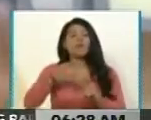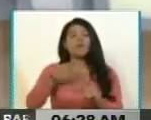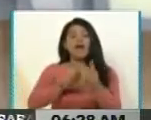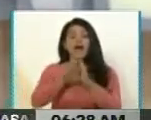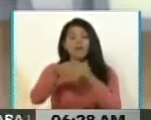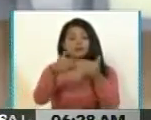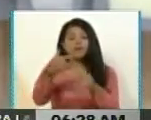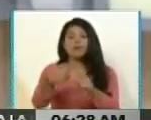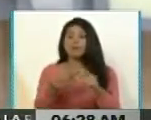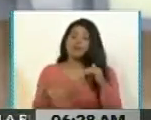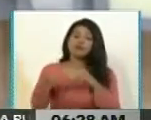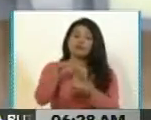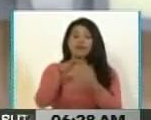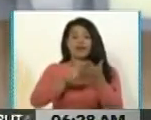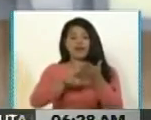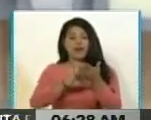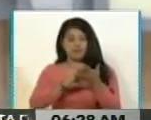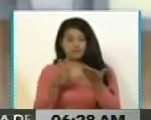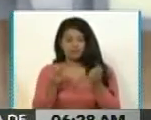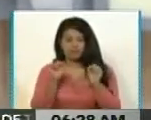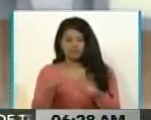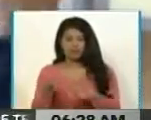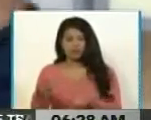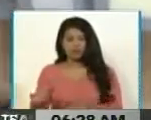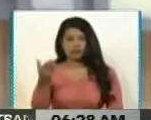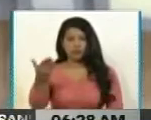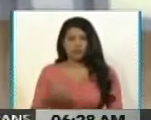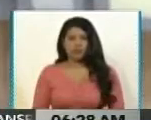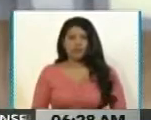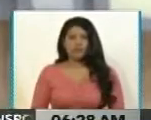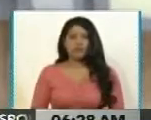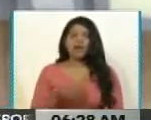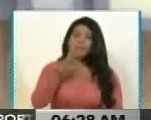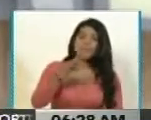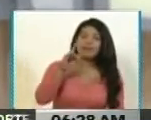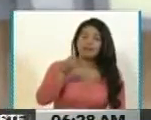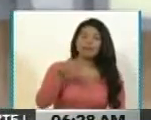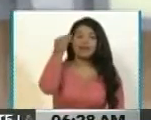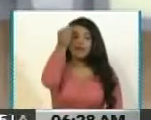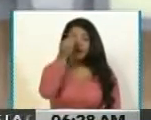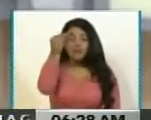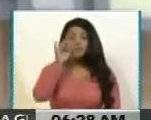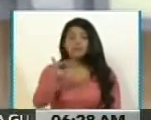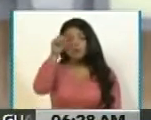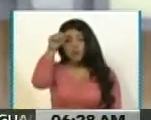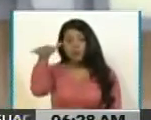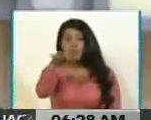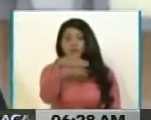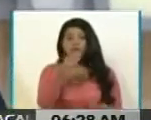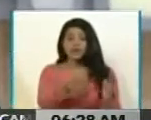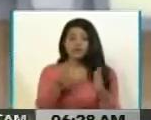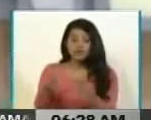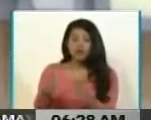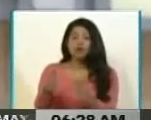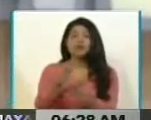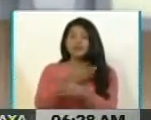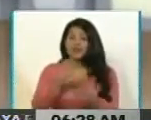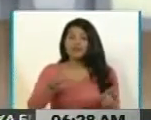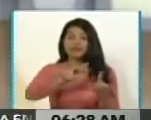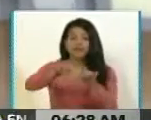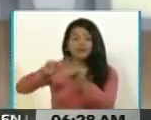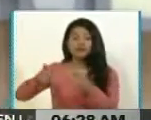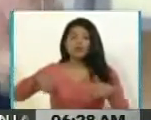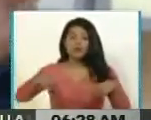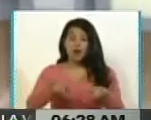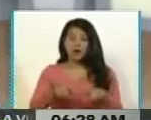para superar situaciones, las reflexiones que hace el pueblo organizado en los distintos